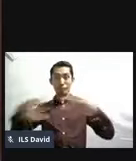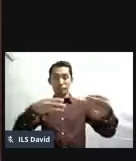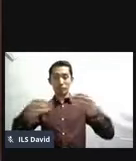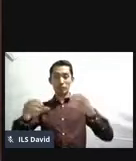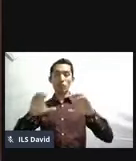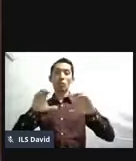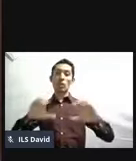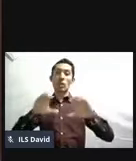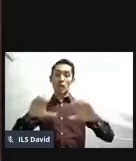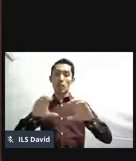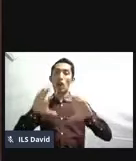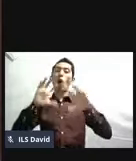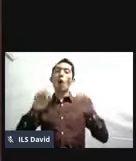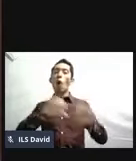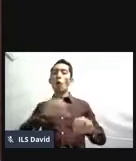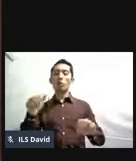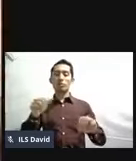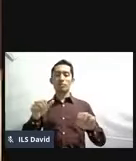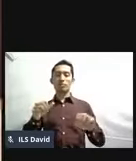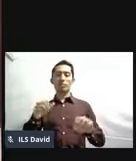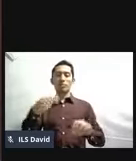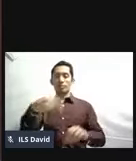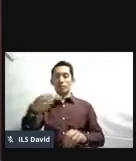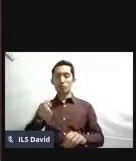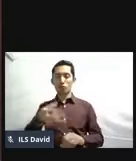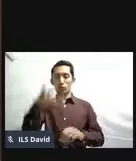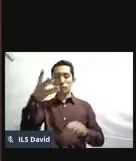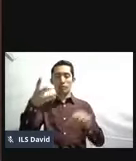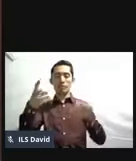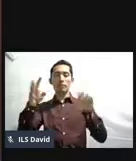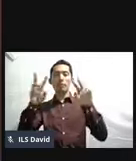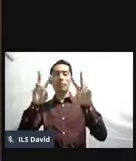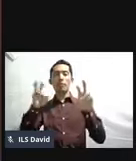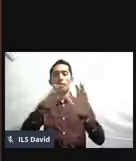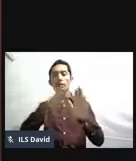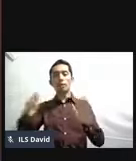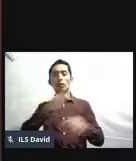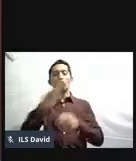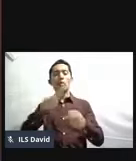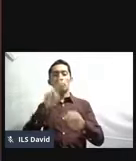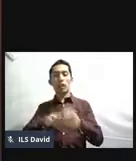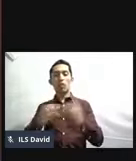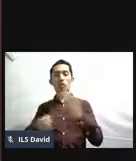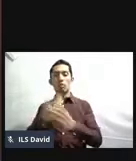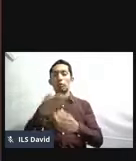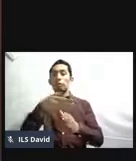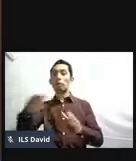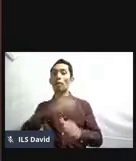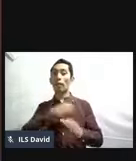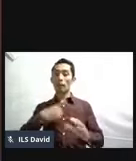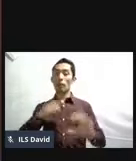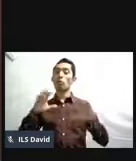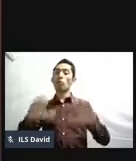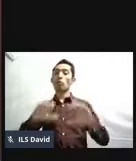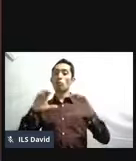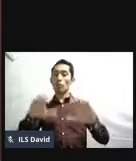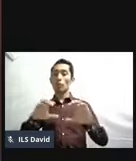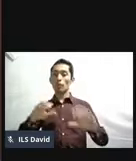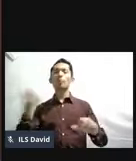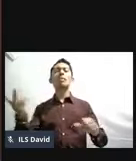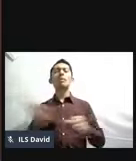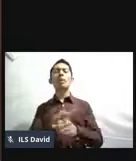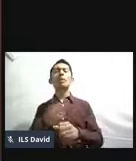la nueva normalidad. ¿Qué pasó en los países que se militarizaron? ¿Qué pasó en